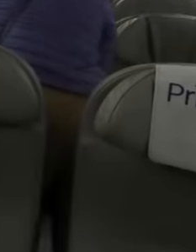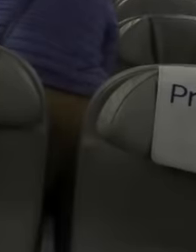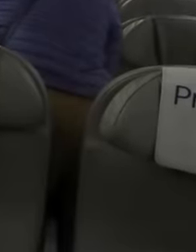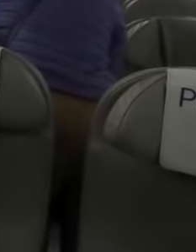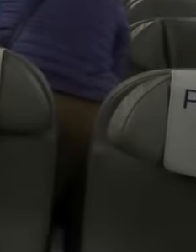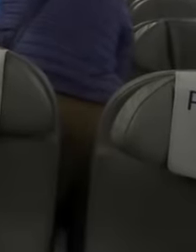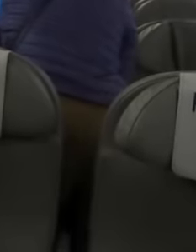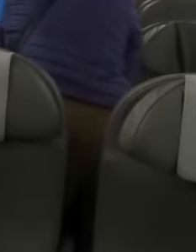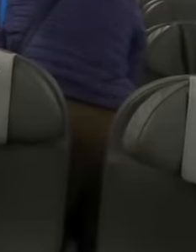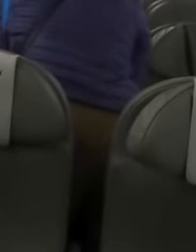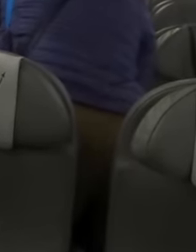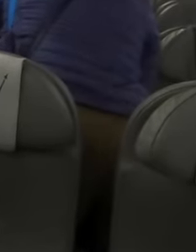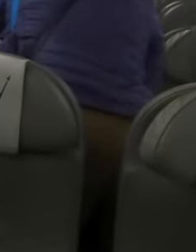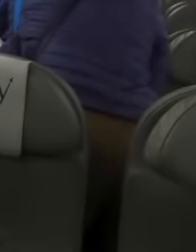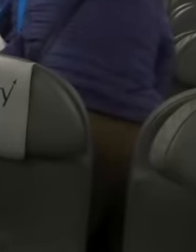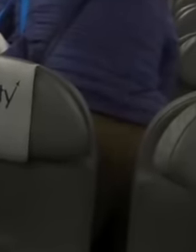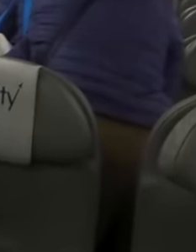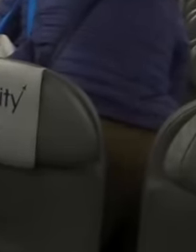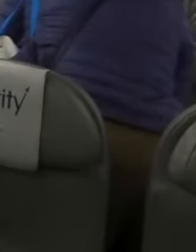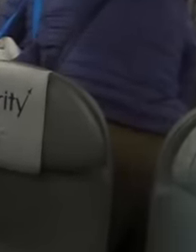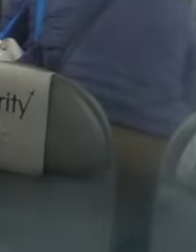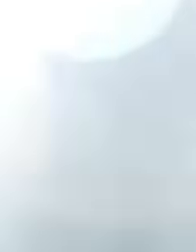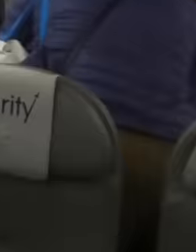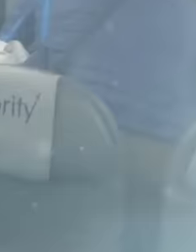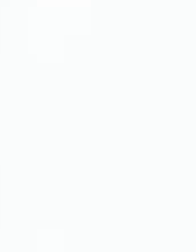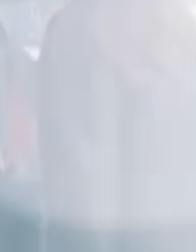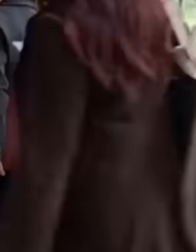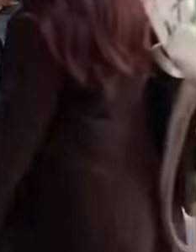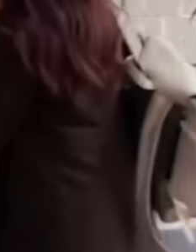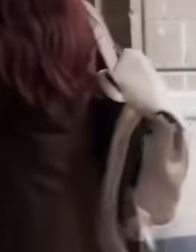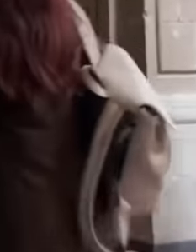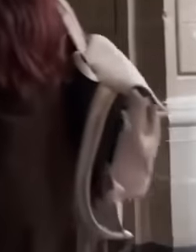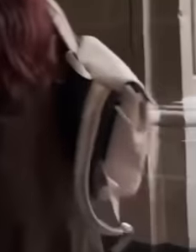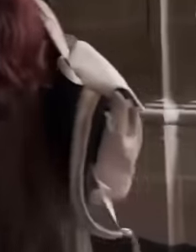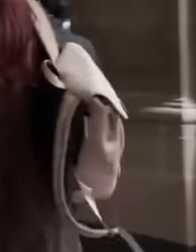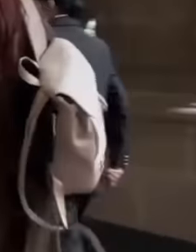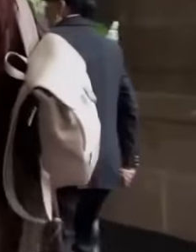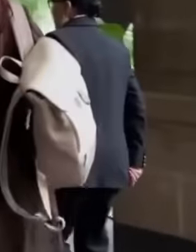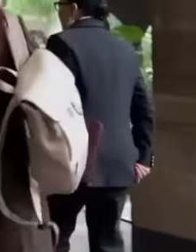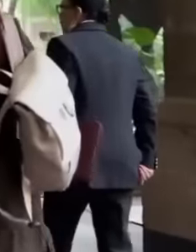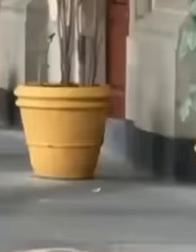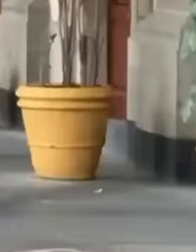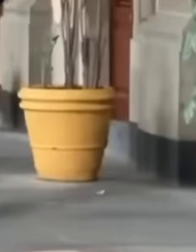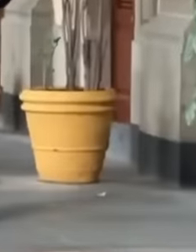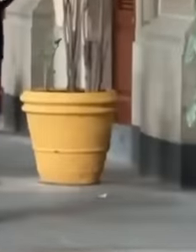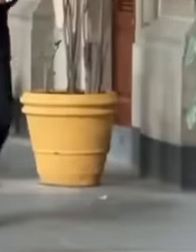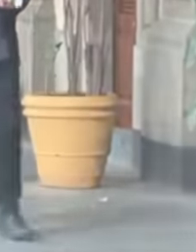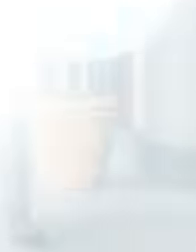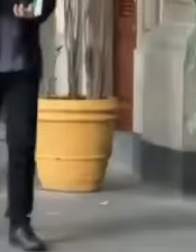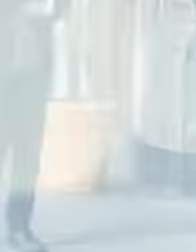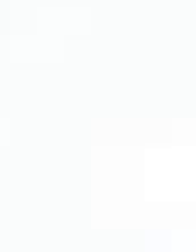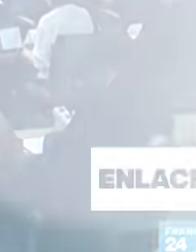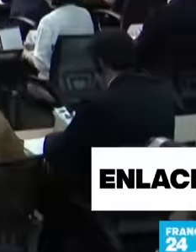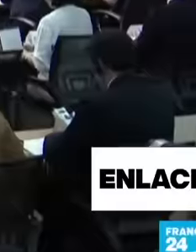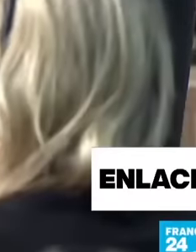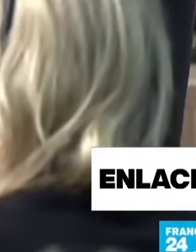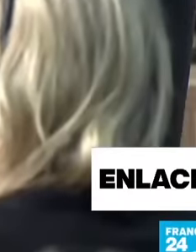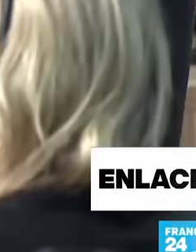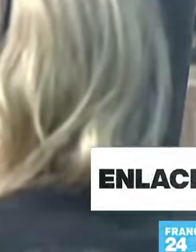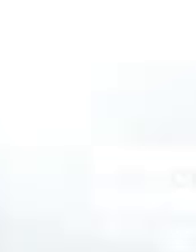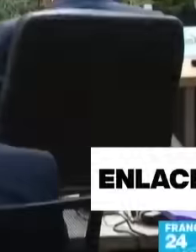Siguiendo el ejemplo del expresidente López Obrador, la presidenta de México viajará con toda su comitiva a la reunión